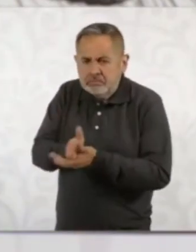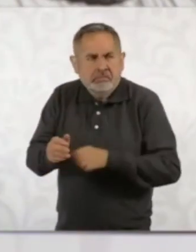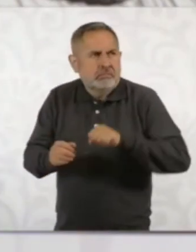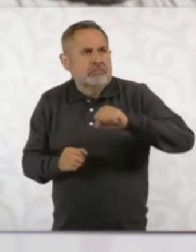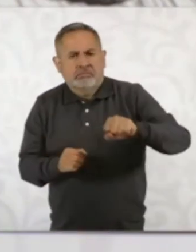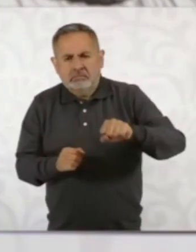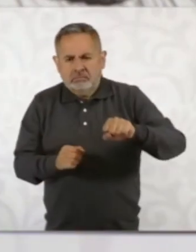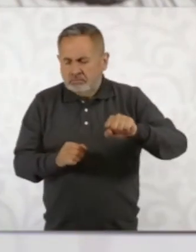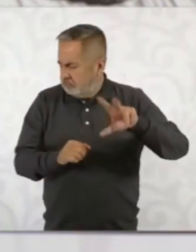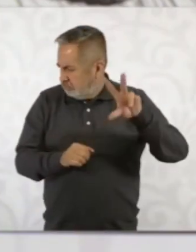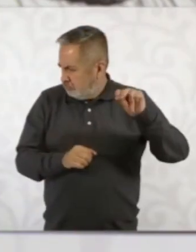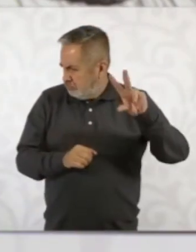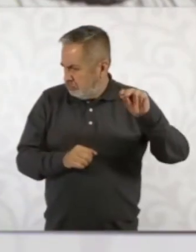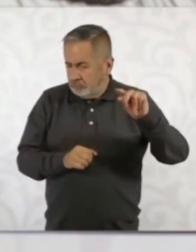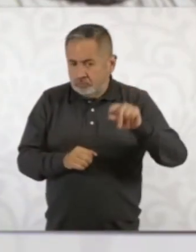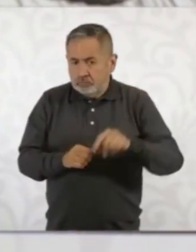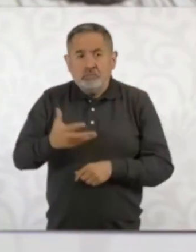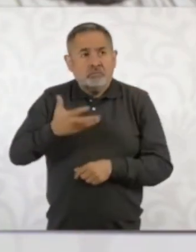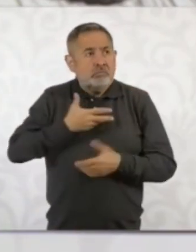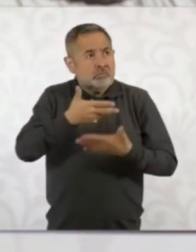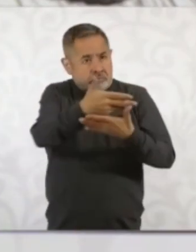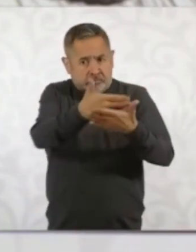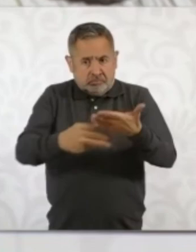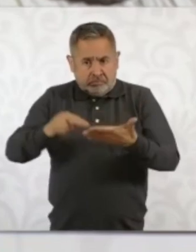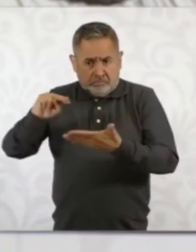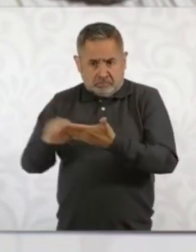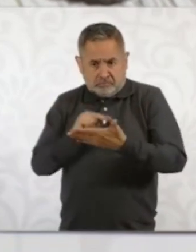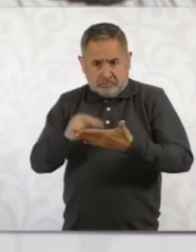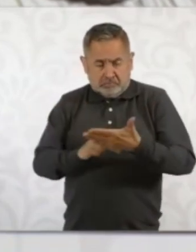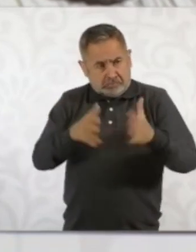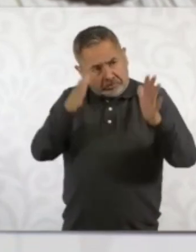Nosotros tenemos un tratado de extradición con Estados Unidos